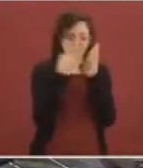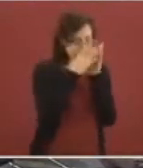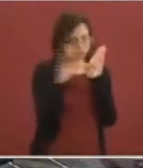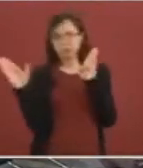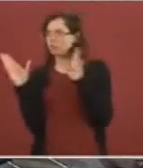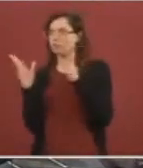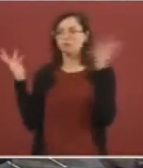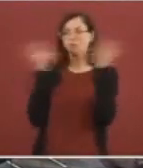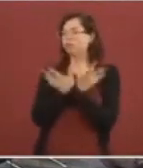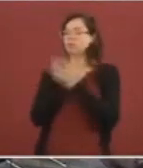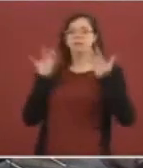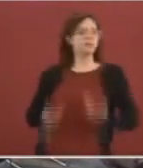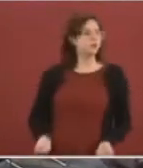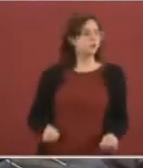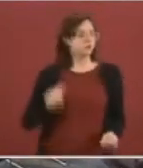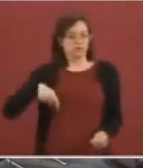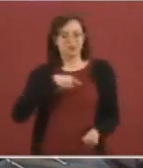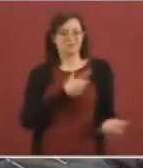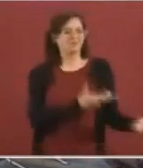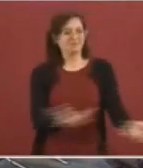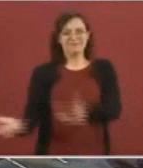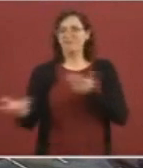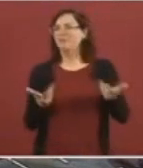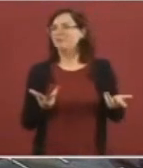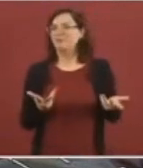hubo desconcierto, ¿a dónde vamos?